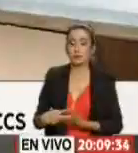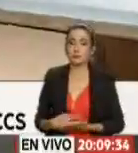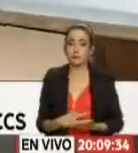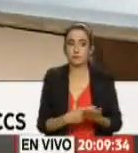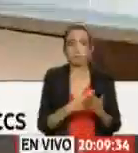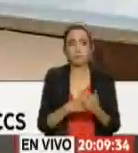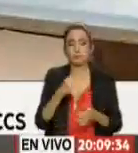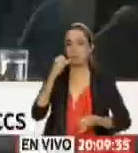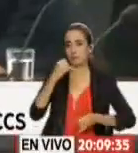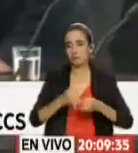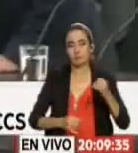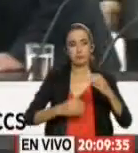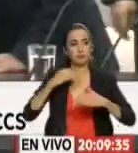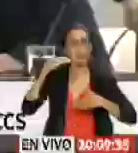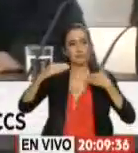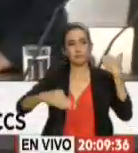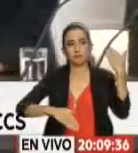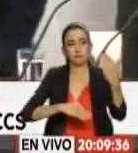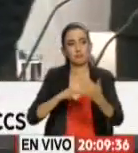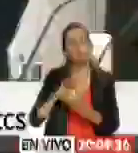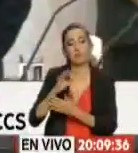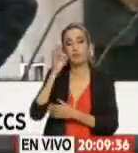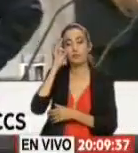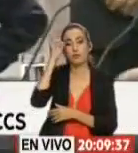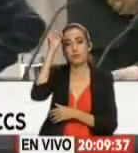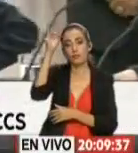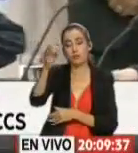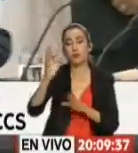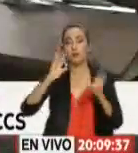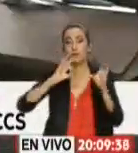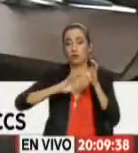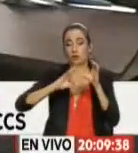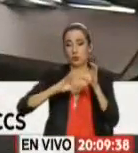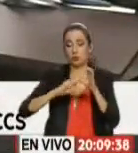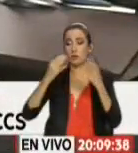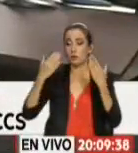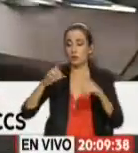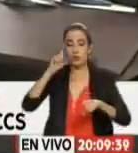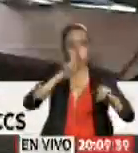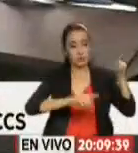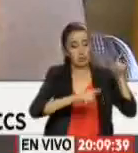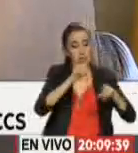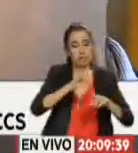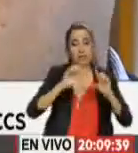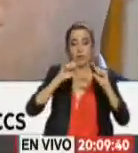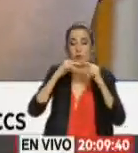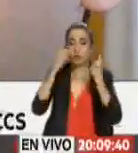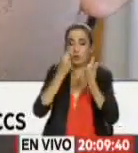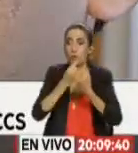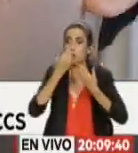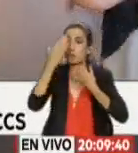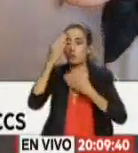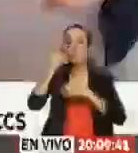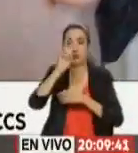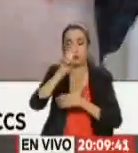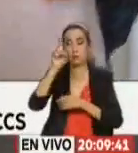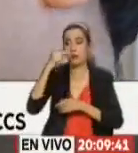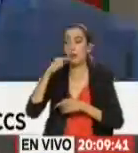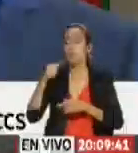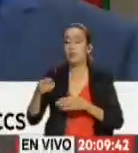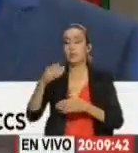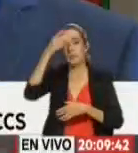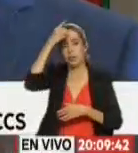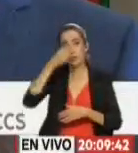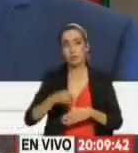último proceso electoral, el futuro del Consejo de Participación Ciudadana, que a criterio de sectores como Creo, liderados por Guillermo Lasso, debería